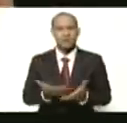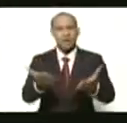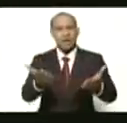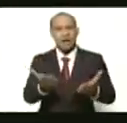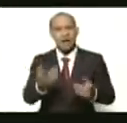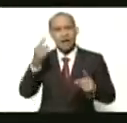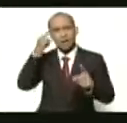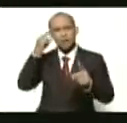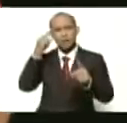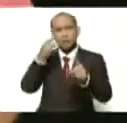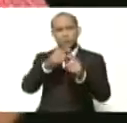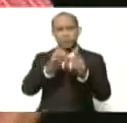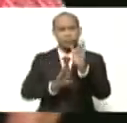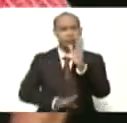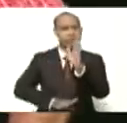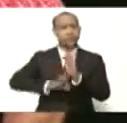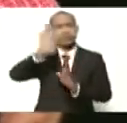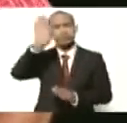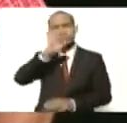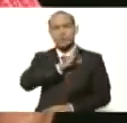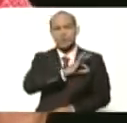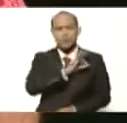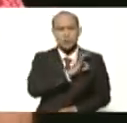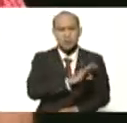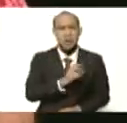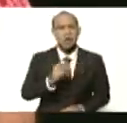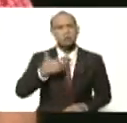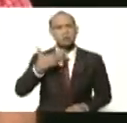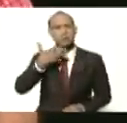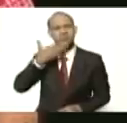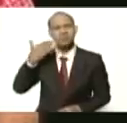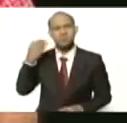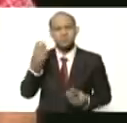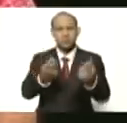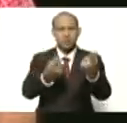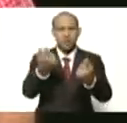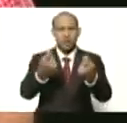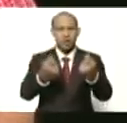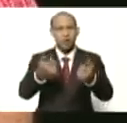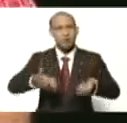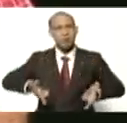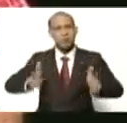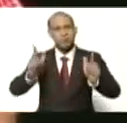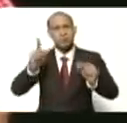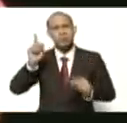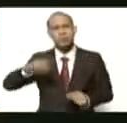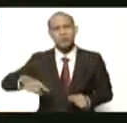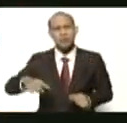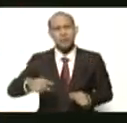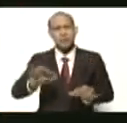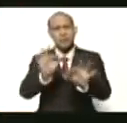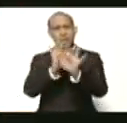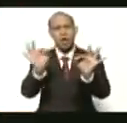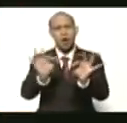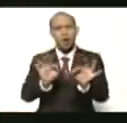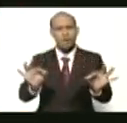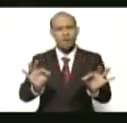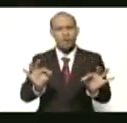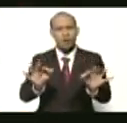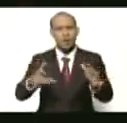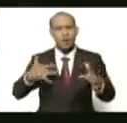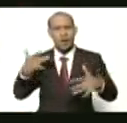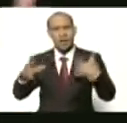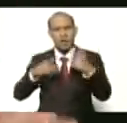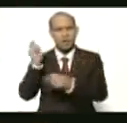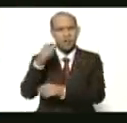trascender en lo social y nos permite mejorar nuestra economía y permite también mejorar nuestra actividad pesquera pero